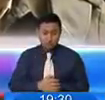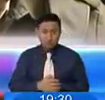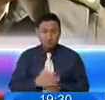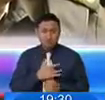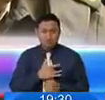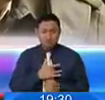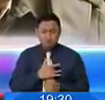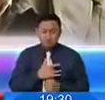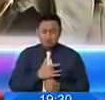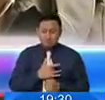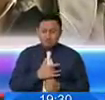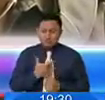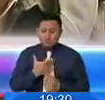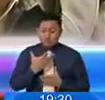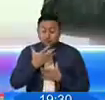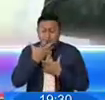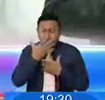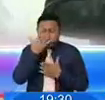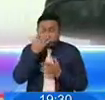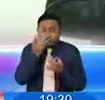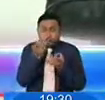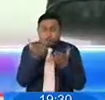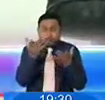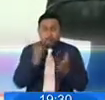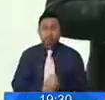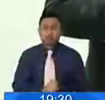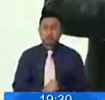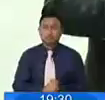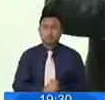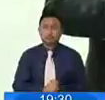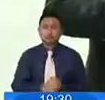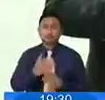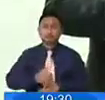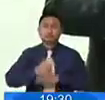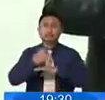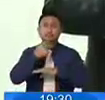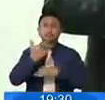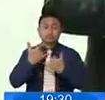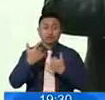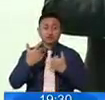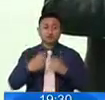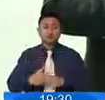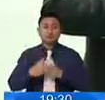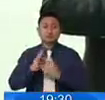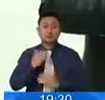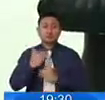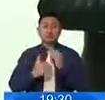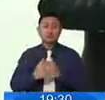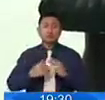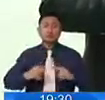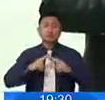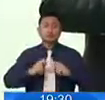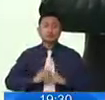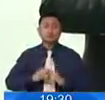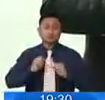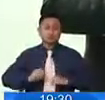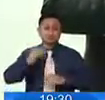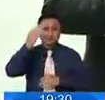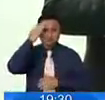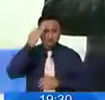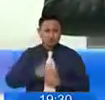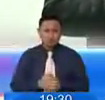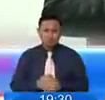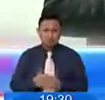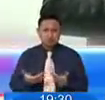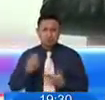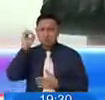llenó de ira, de odio. Las autoridades informaron que está en marcha ya un proceso de investigación para determinar por dónde